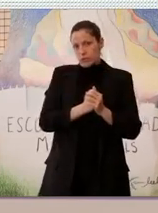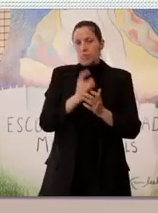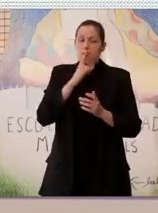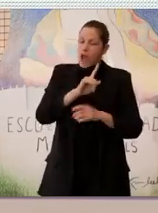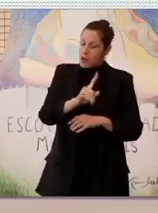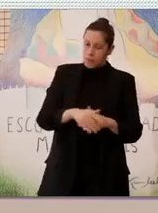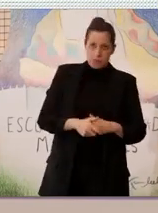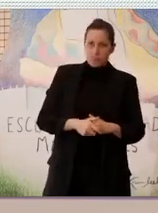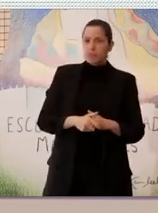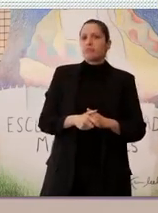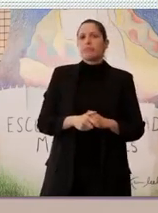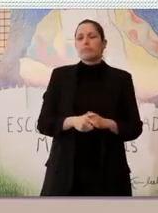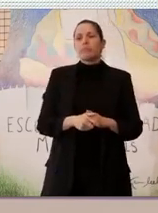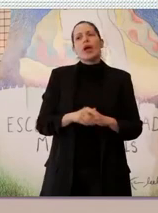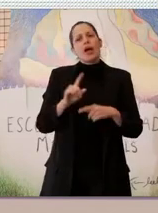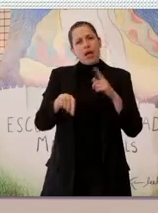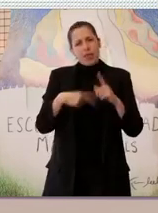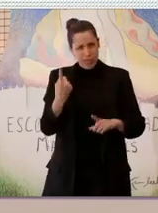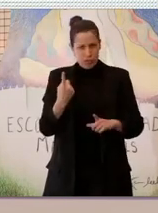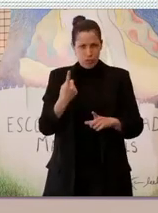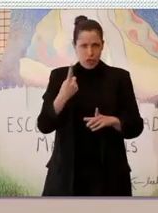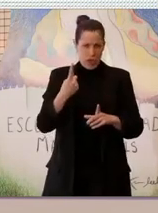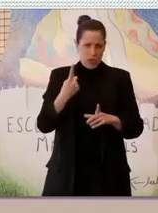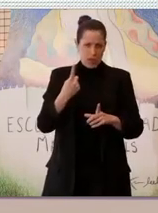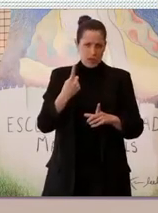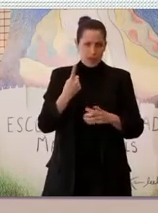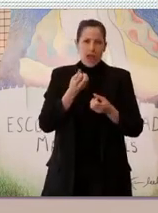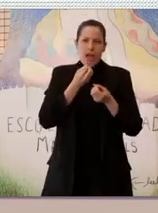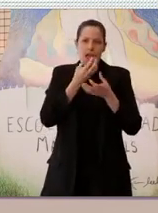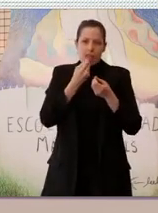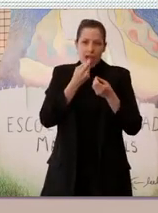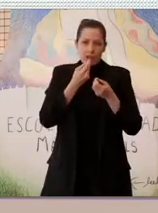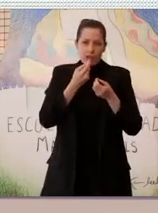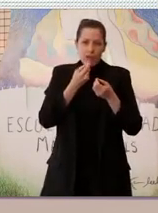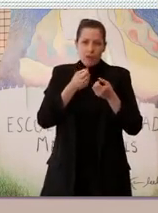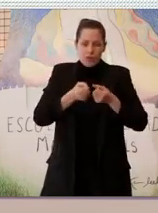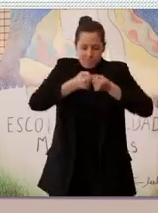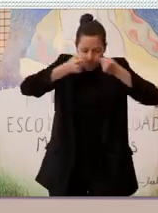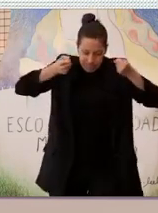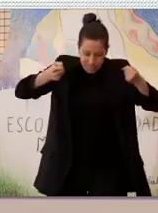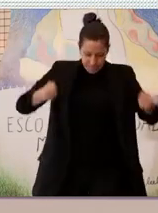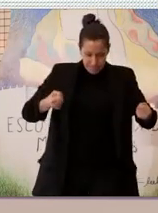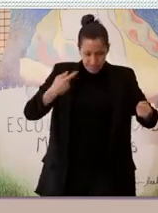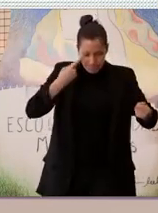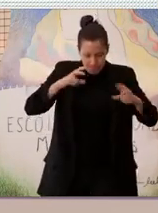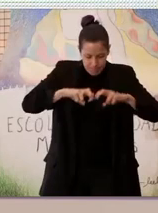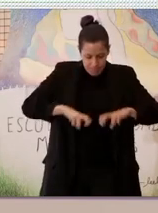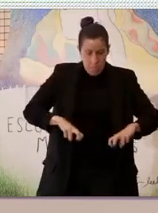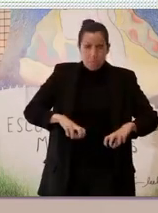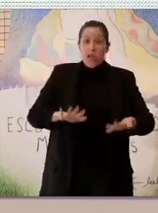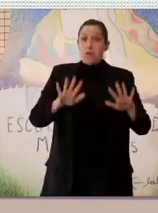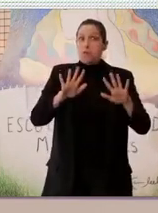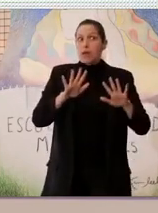dato, en el intradato, por verlo de alguna manera. Pero si comparamos número de denuncias